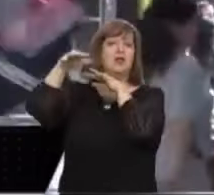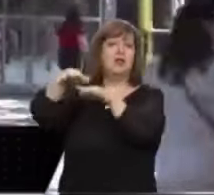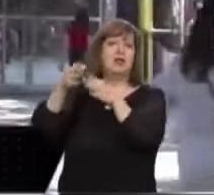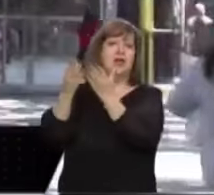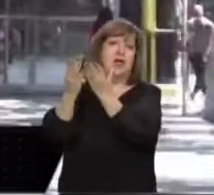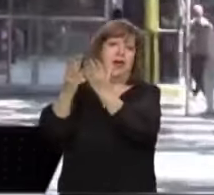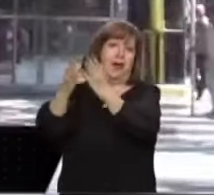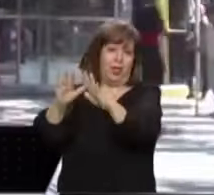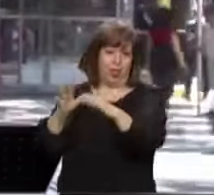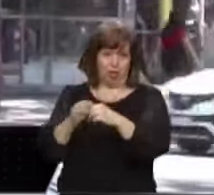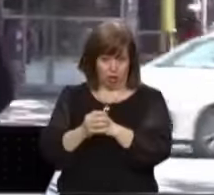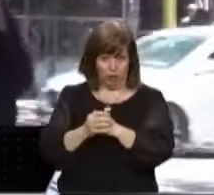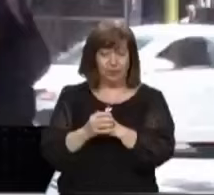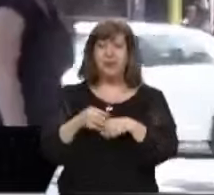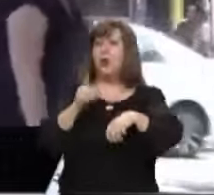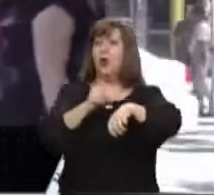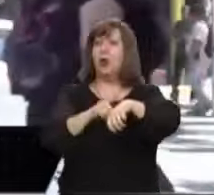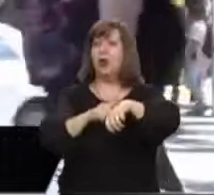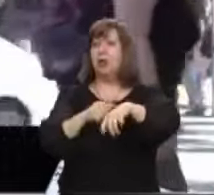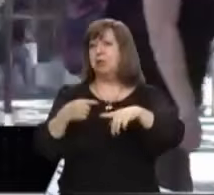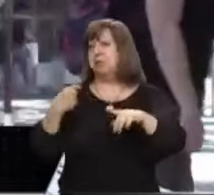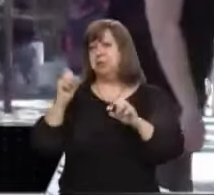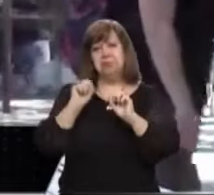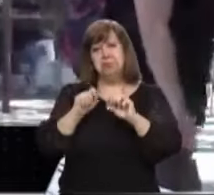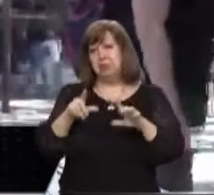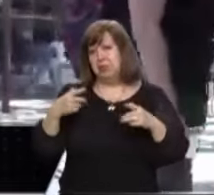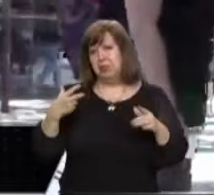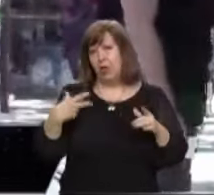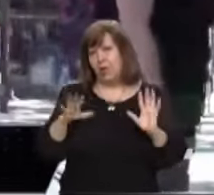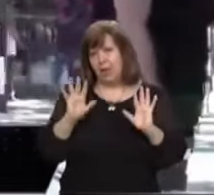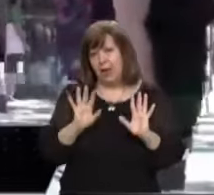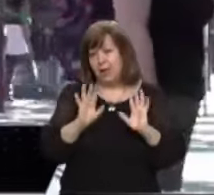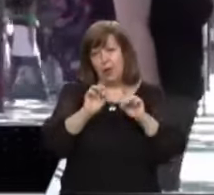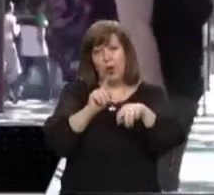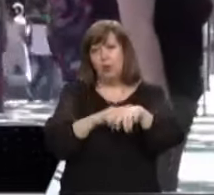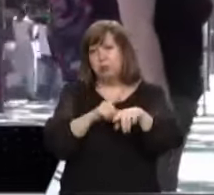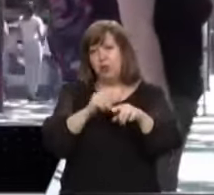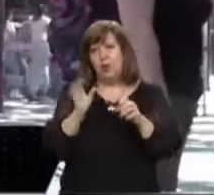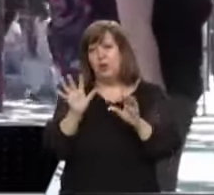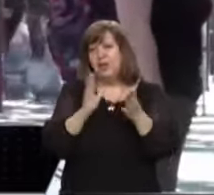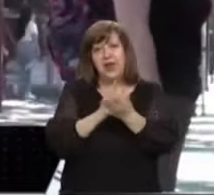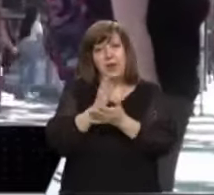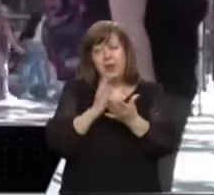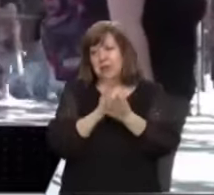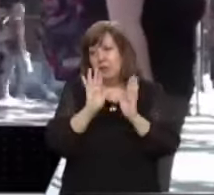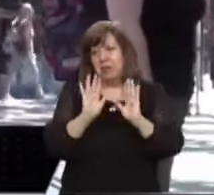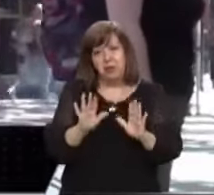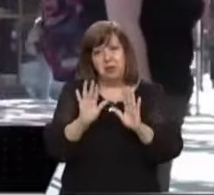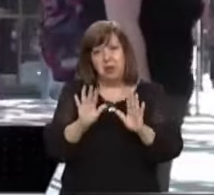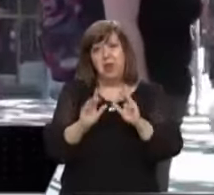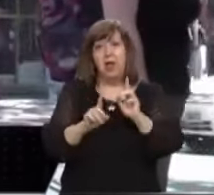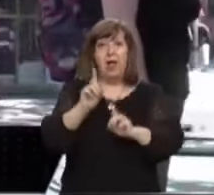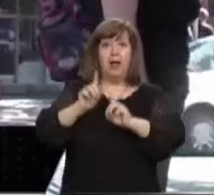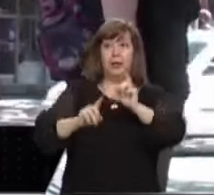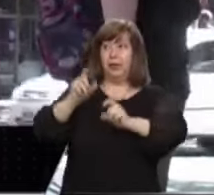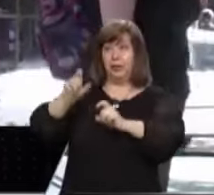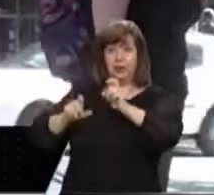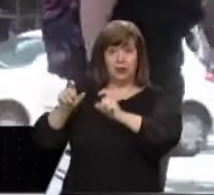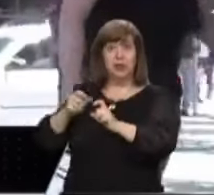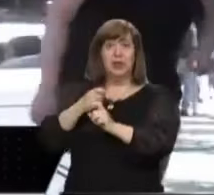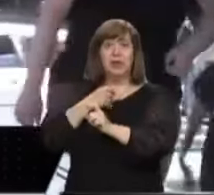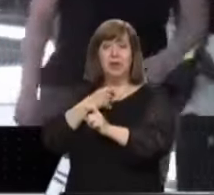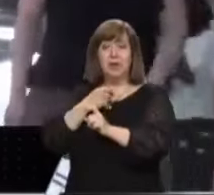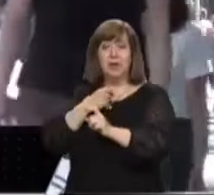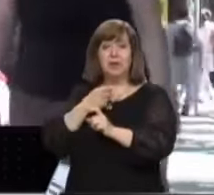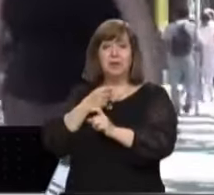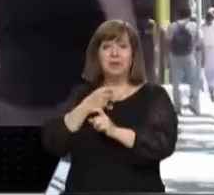¿Horarios habituales? Horarios habituales, algunos pueden ser más extendidos, en algunos comercios que tengan la capacidad de personal de tener